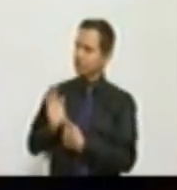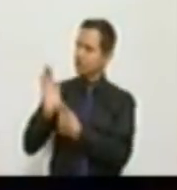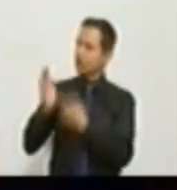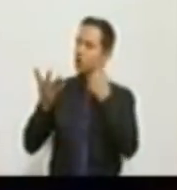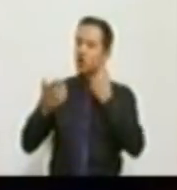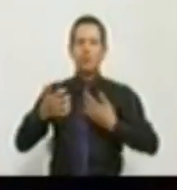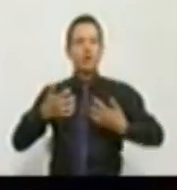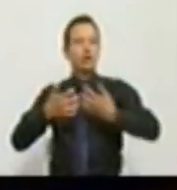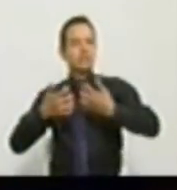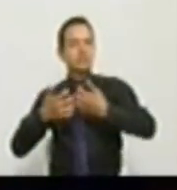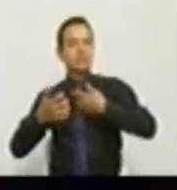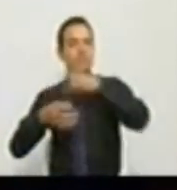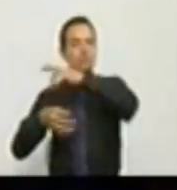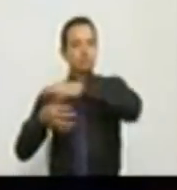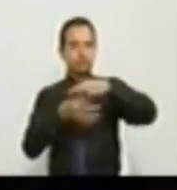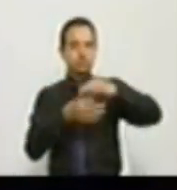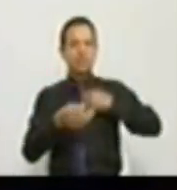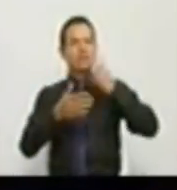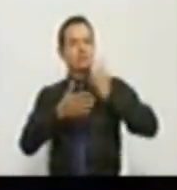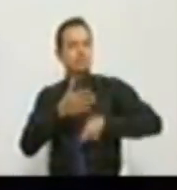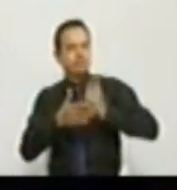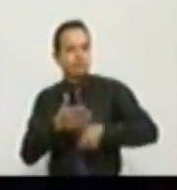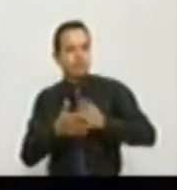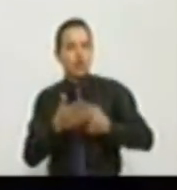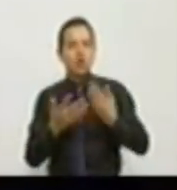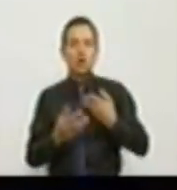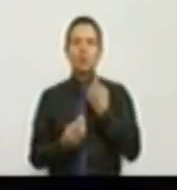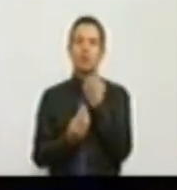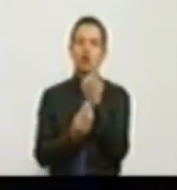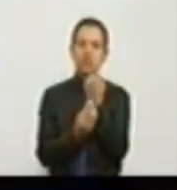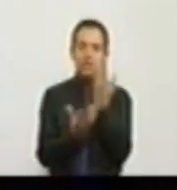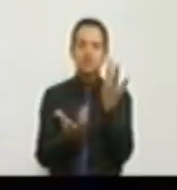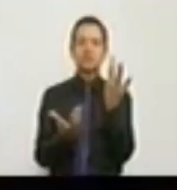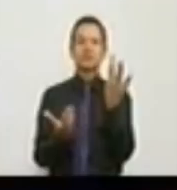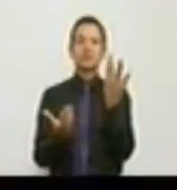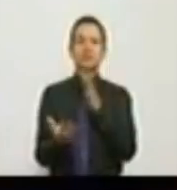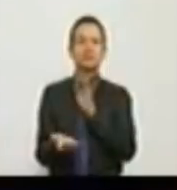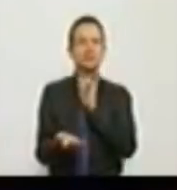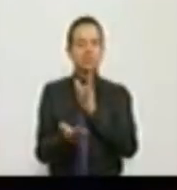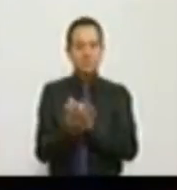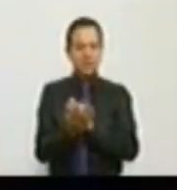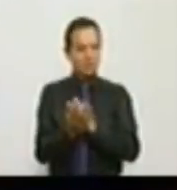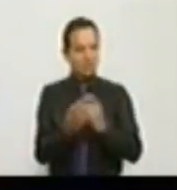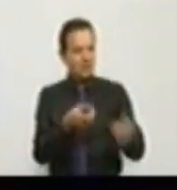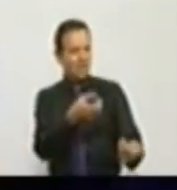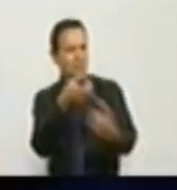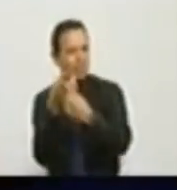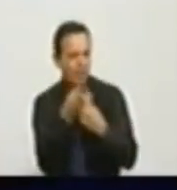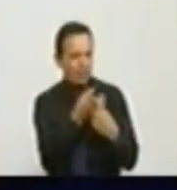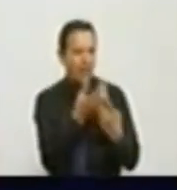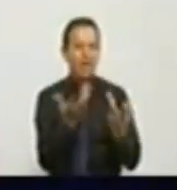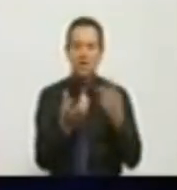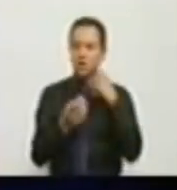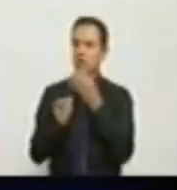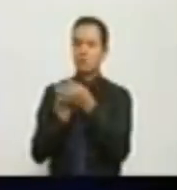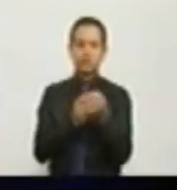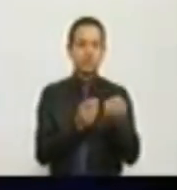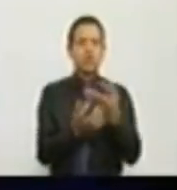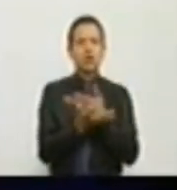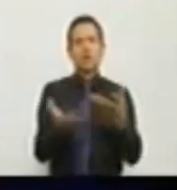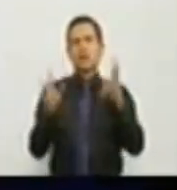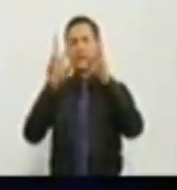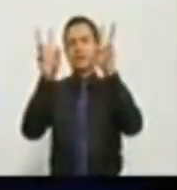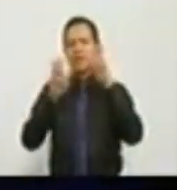reforma electoral de carácter político, de las circunscripciones, de temas más